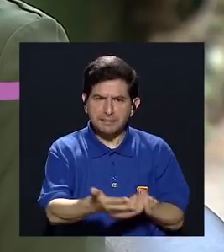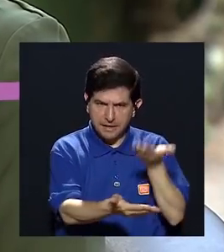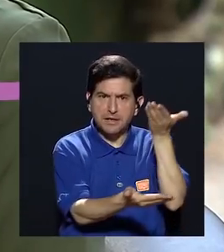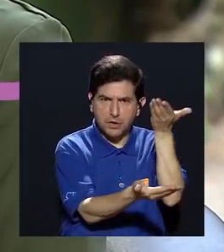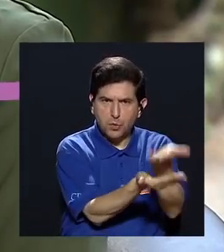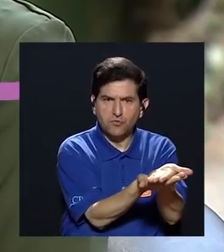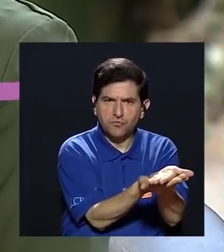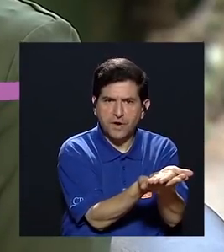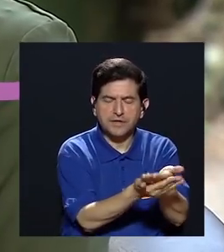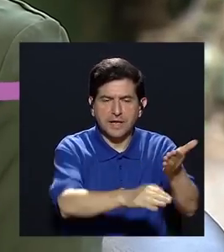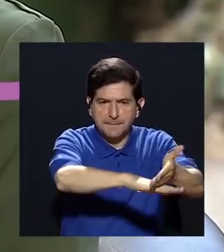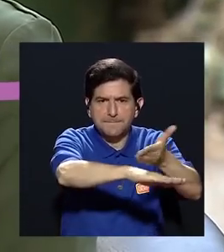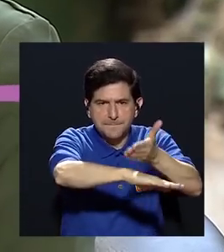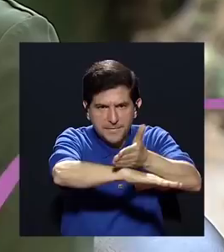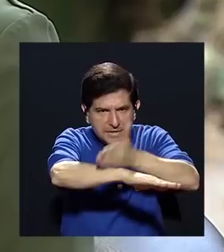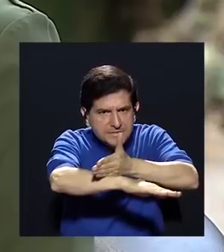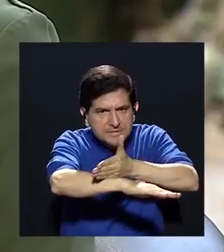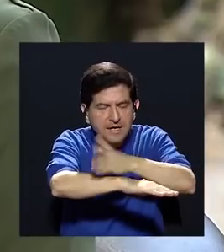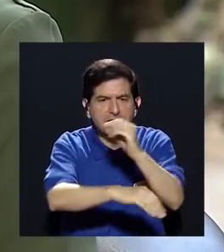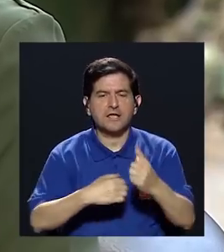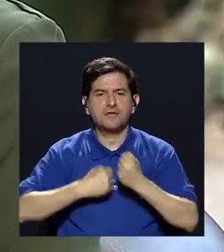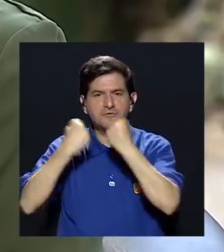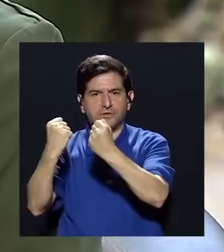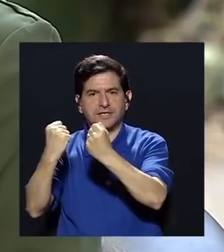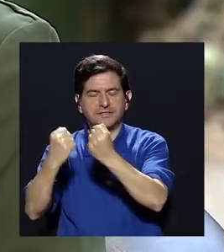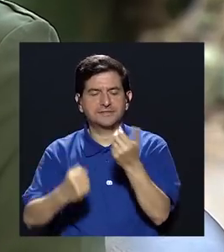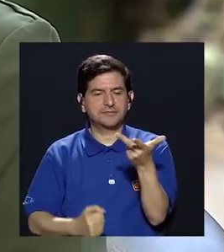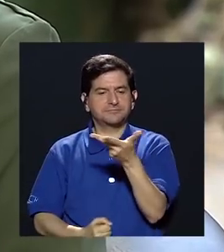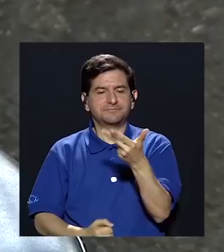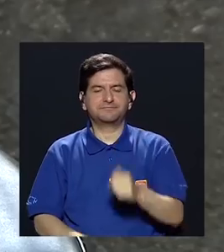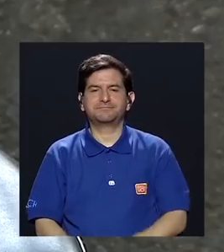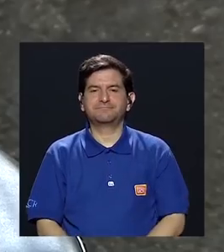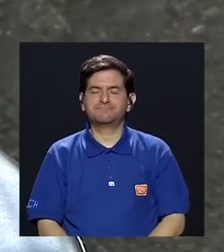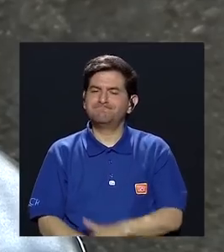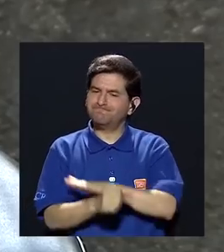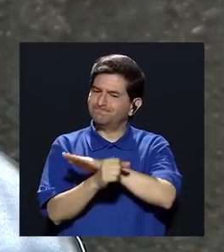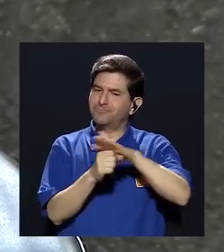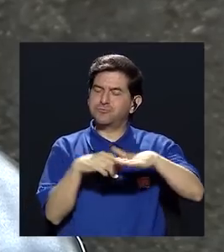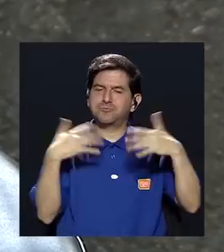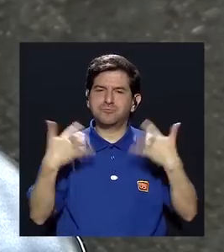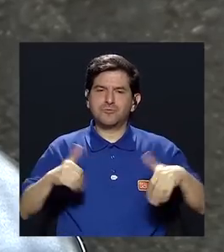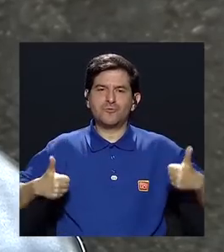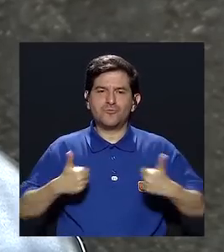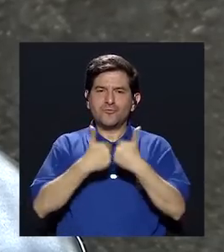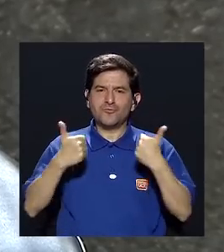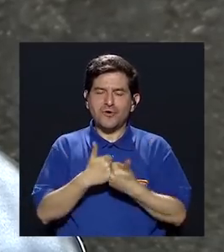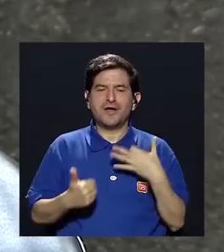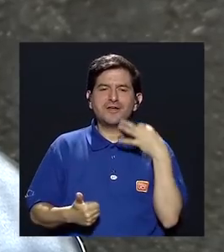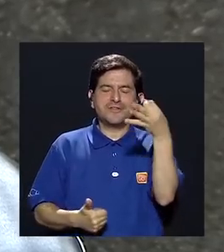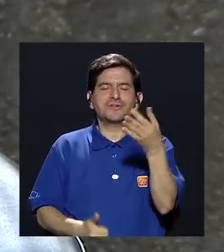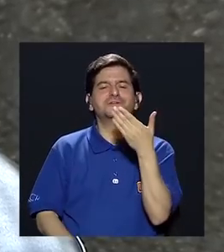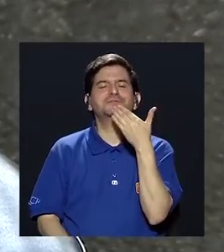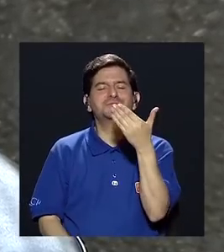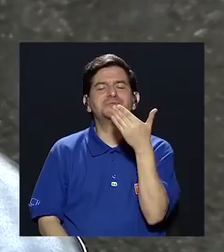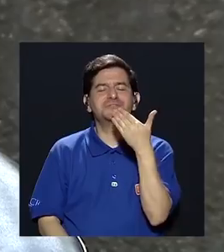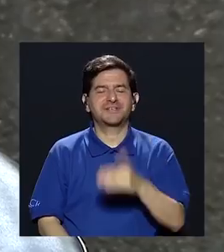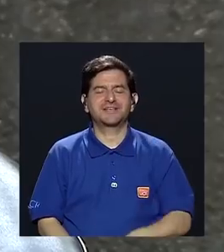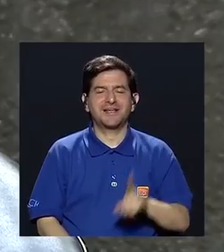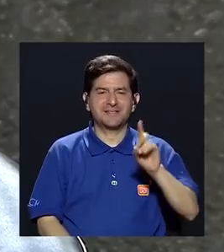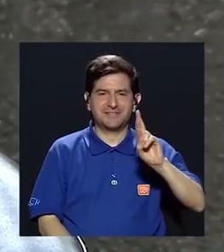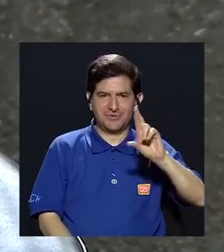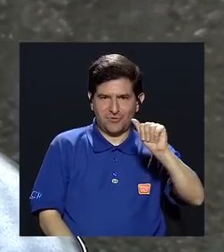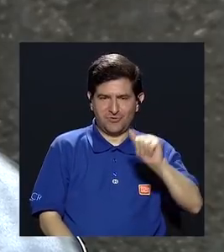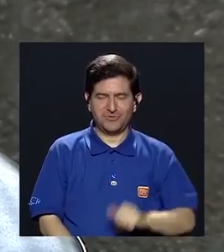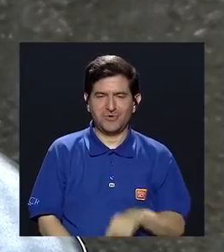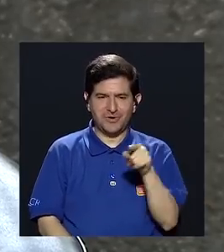oferta, crecer y fortalecer. Bueno, suficientes retos tienen por delante. Muchísimas gracias, doctora,